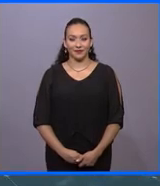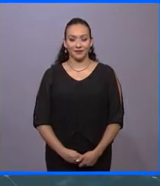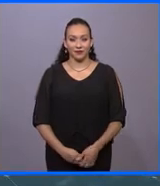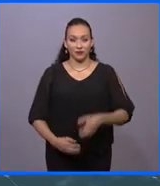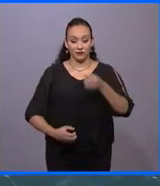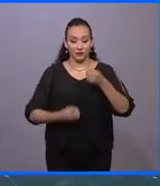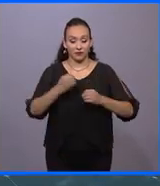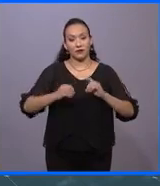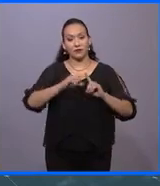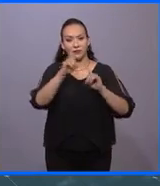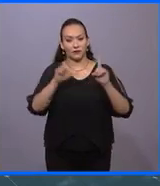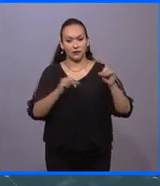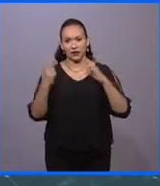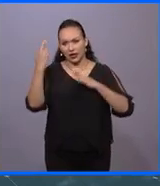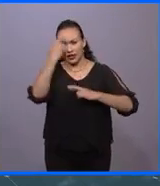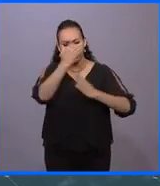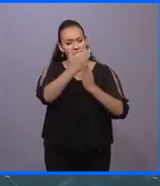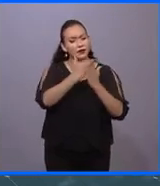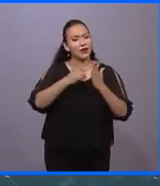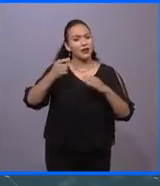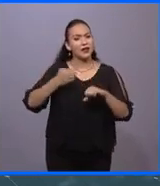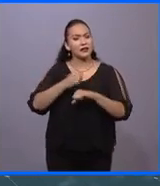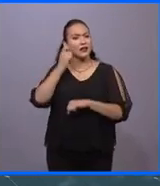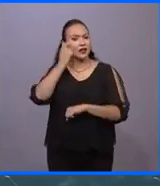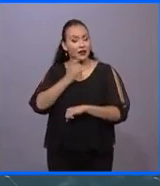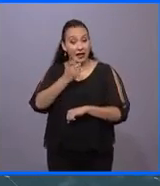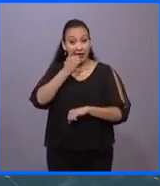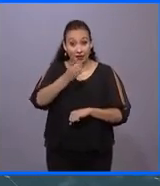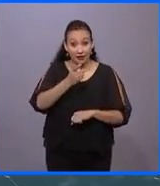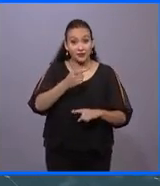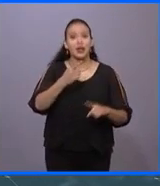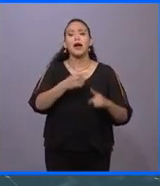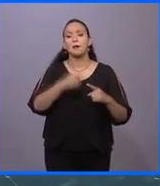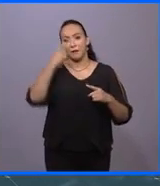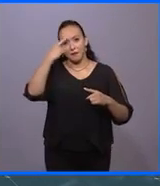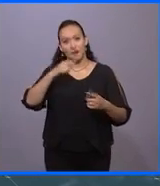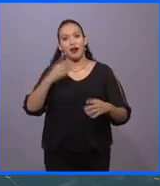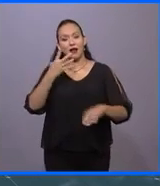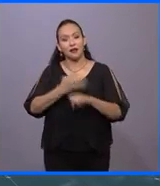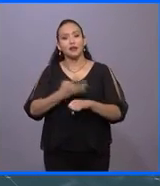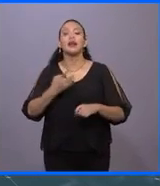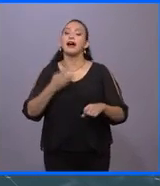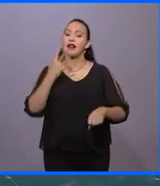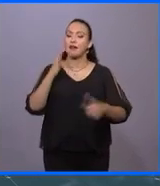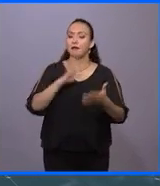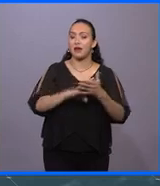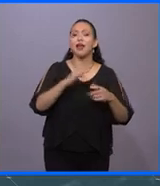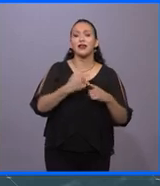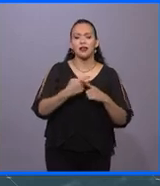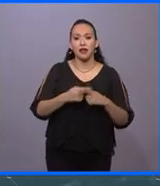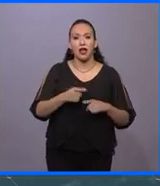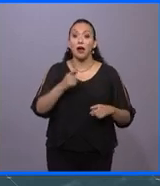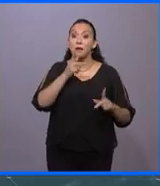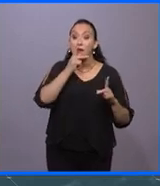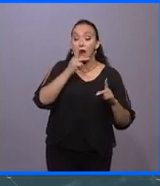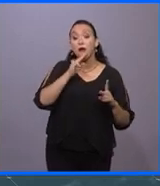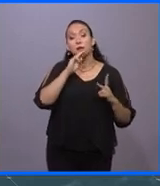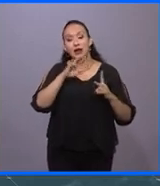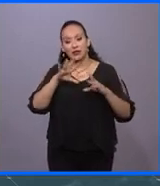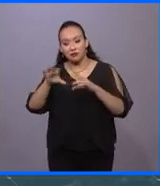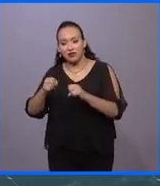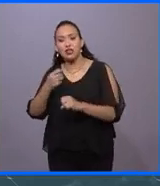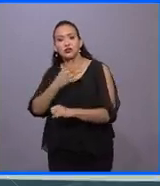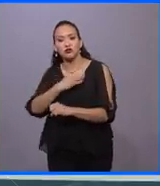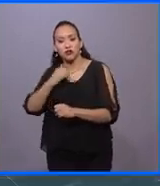La Suprema Corte invalidó disposición de Guerrero que eximía de responsabilidad penal a padres que someten a terapias de conversión a infantes de la